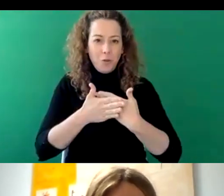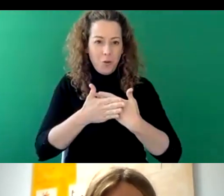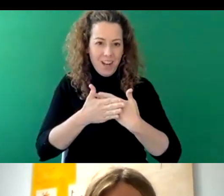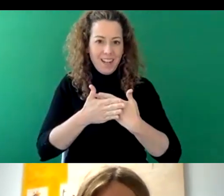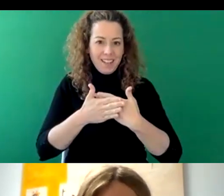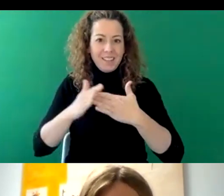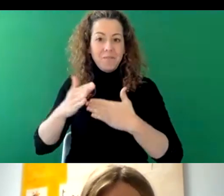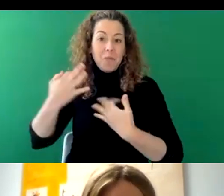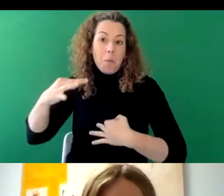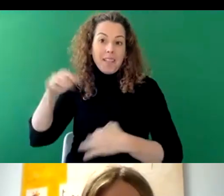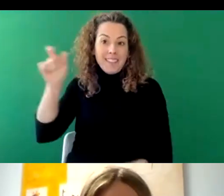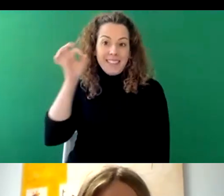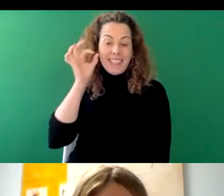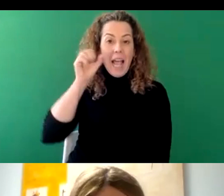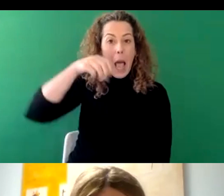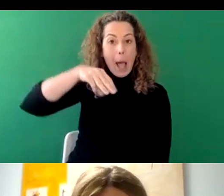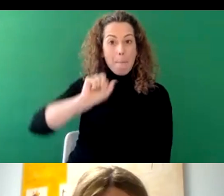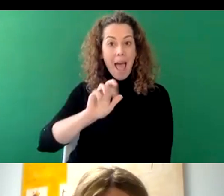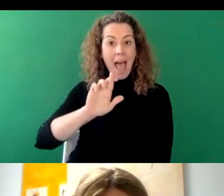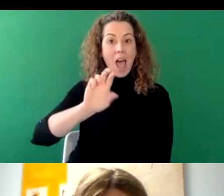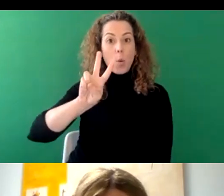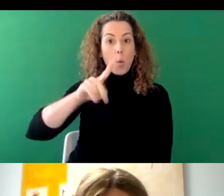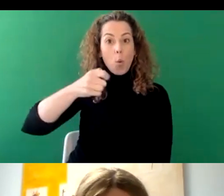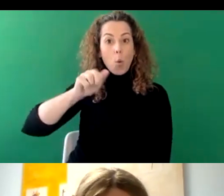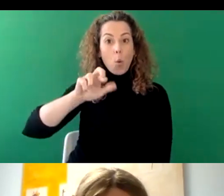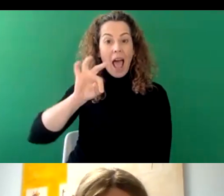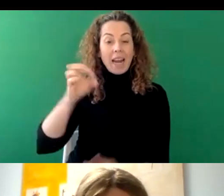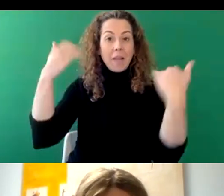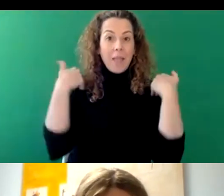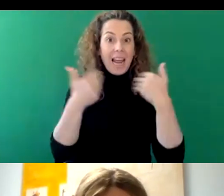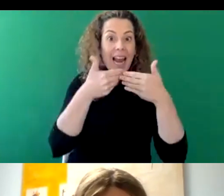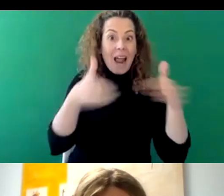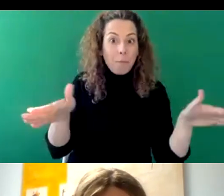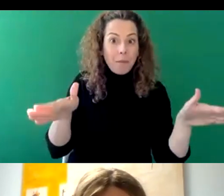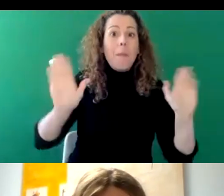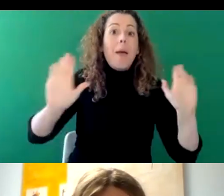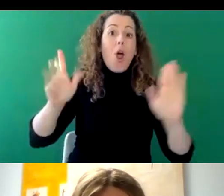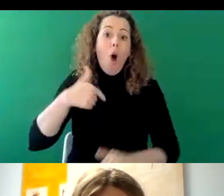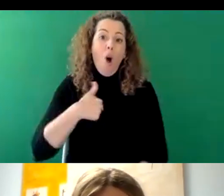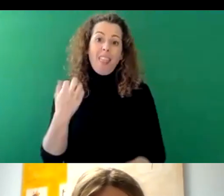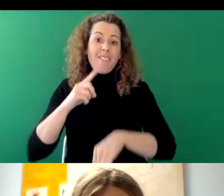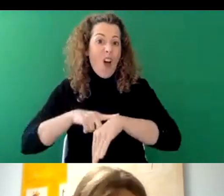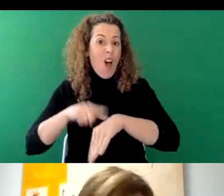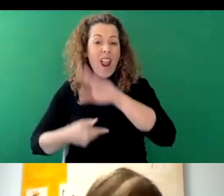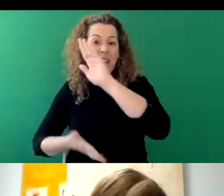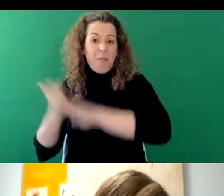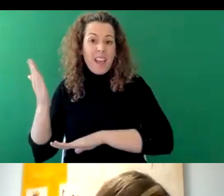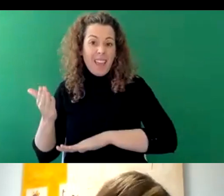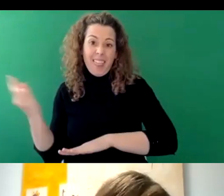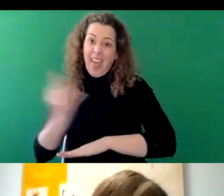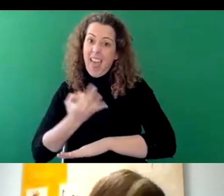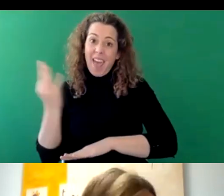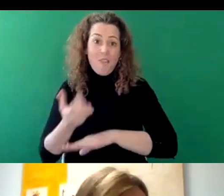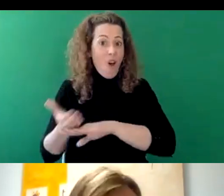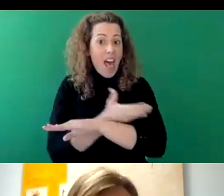la presentación y la apertura de estas jornadas. Yo, como hoy os tendré que dejar antes de que se finalice la